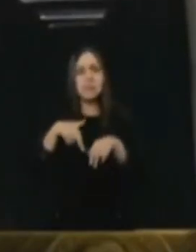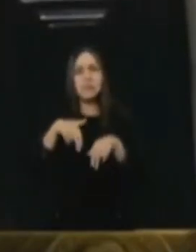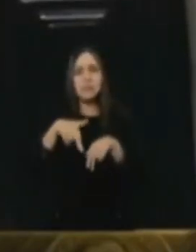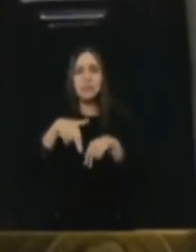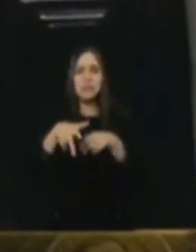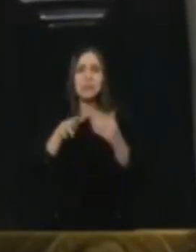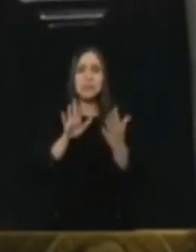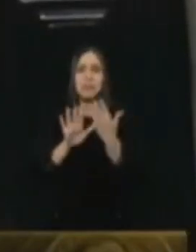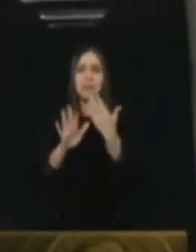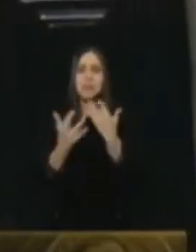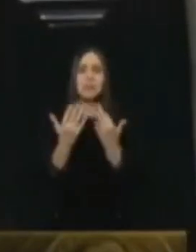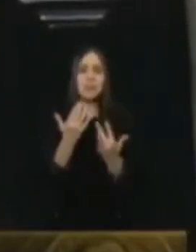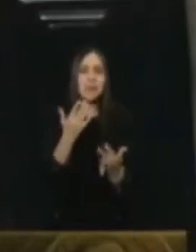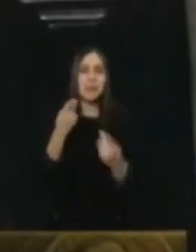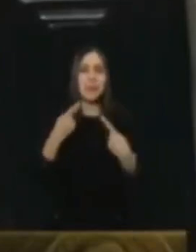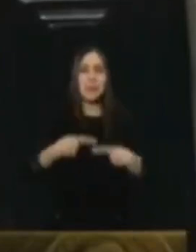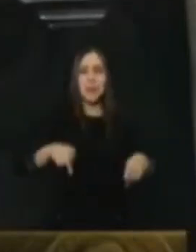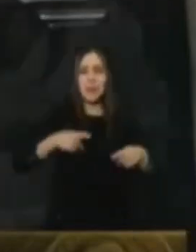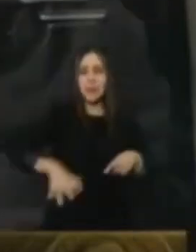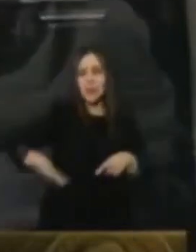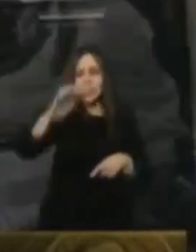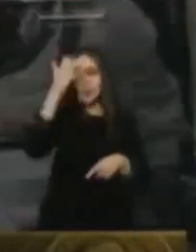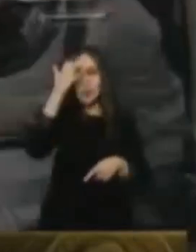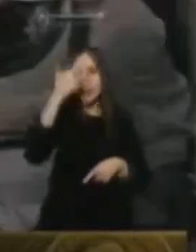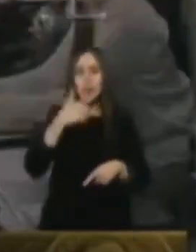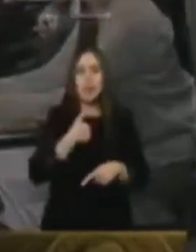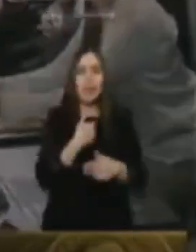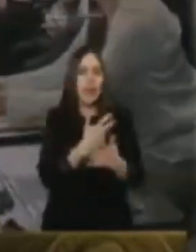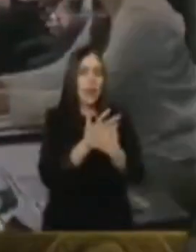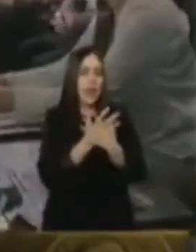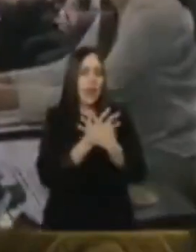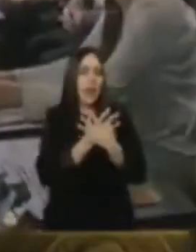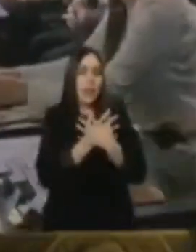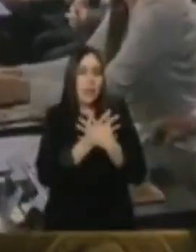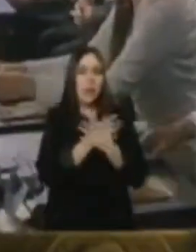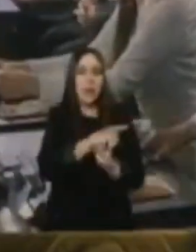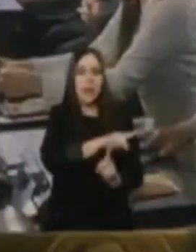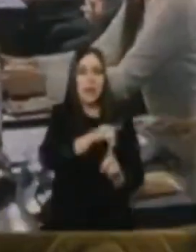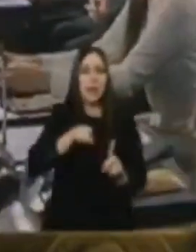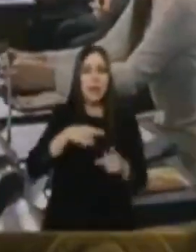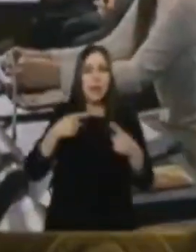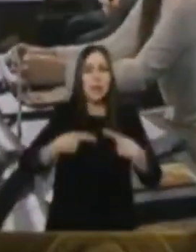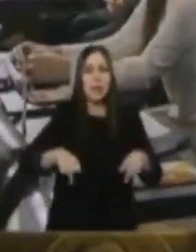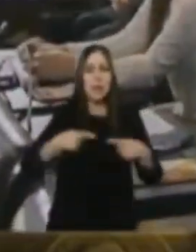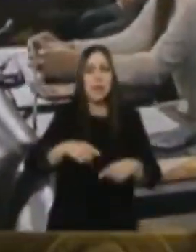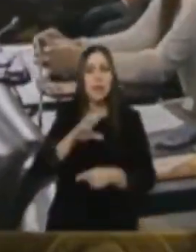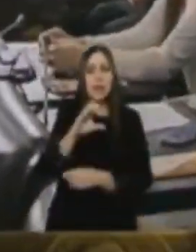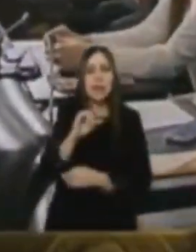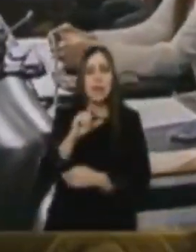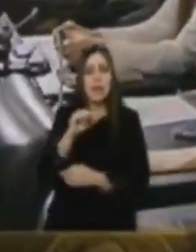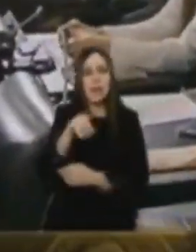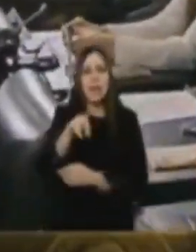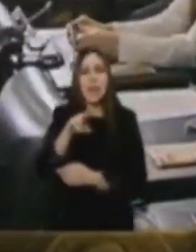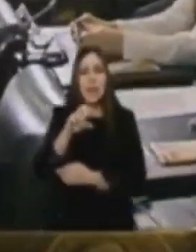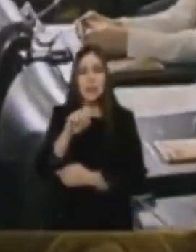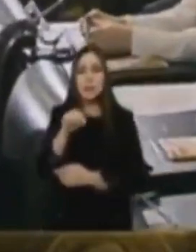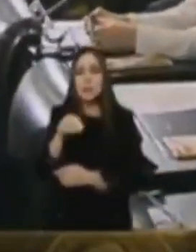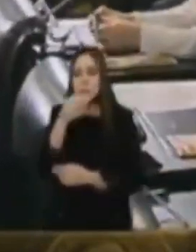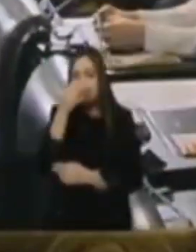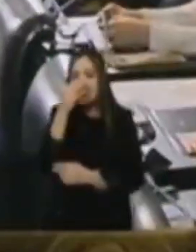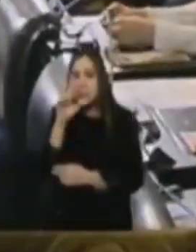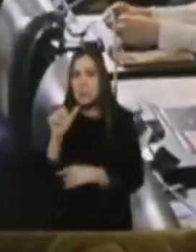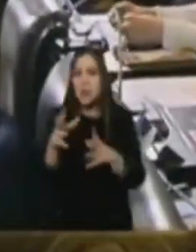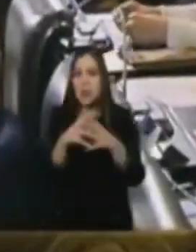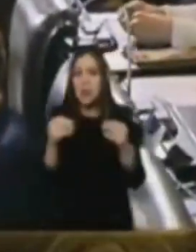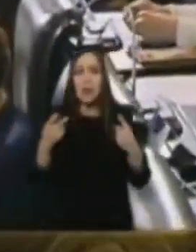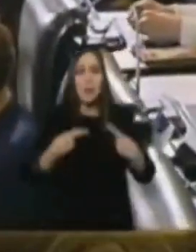populares, amé a los cilindreros, hoy a punto de desaparecer, a la